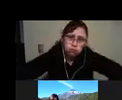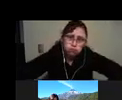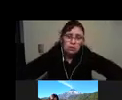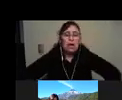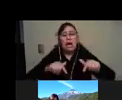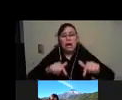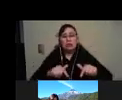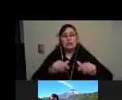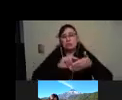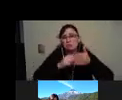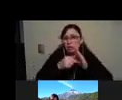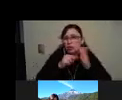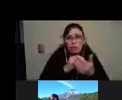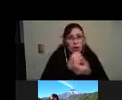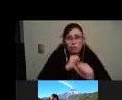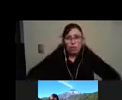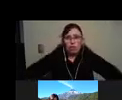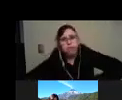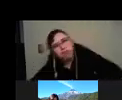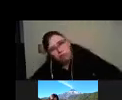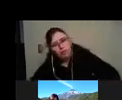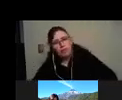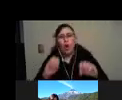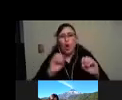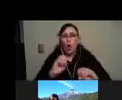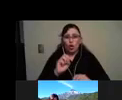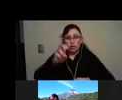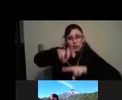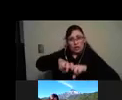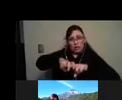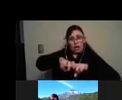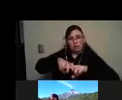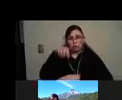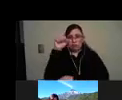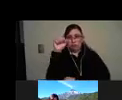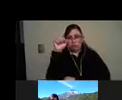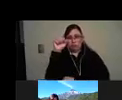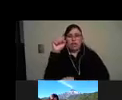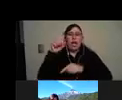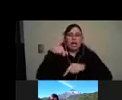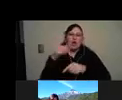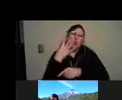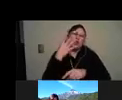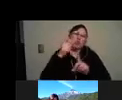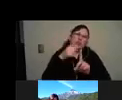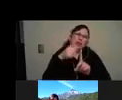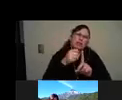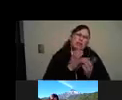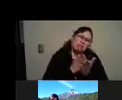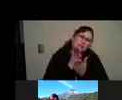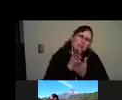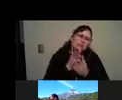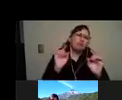¿ya? Imposibilidad para mantenerse sentado con ayuda y con la cabeza recta, ¿cierto? Ya a los 4 meses, ¿cierto?